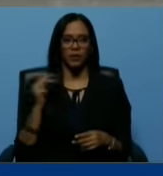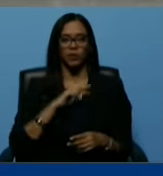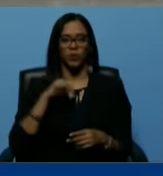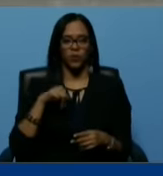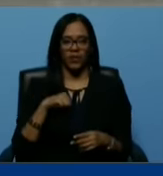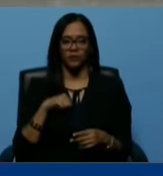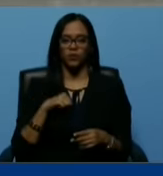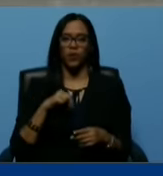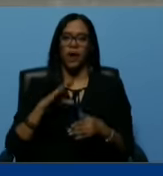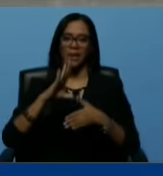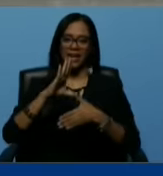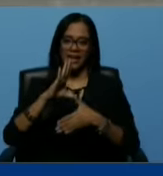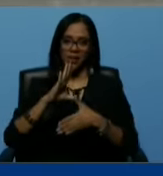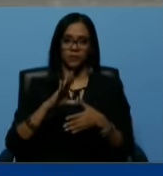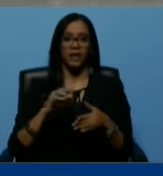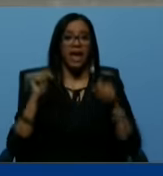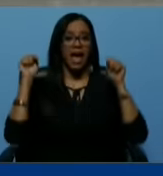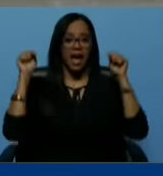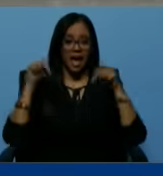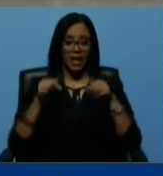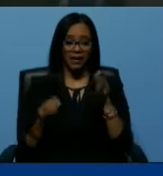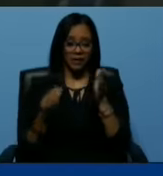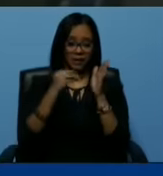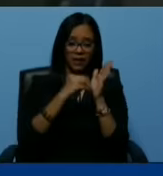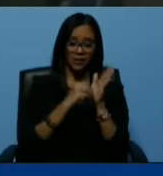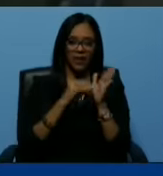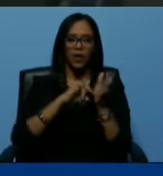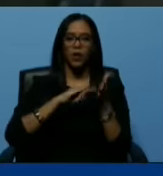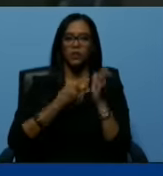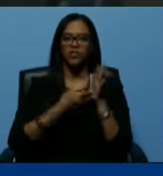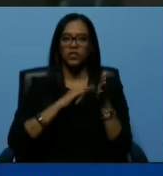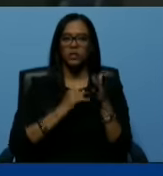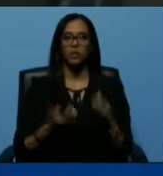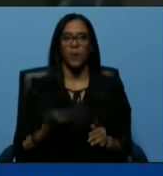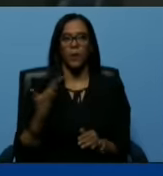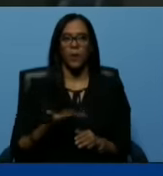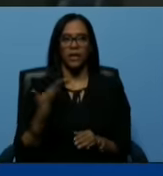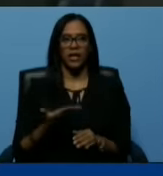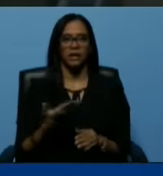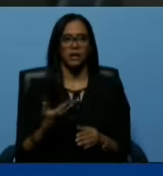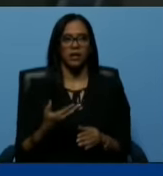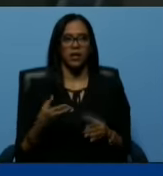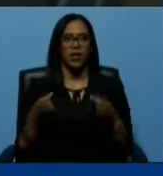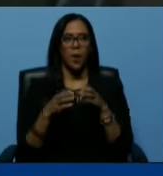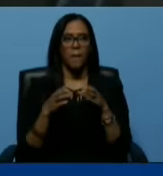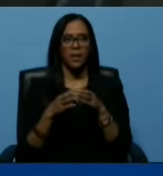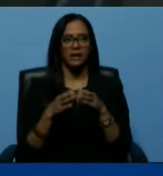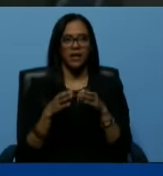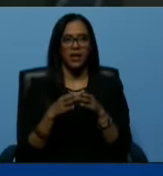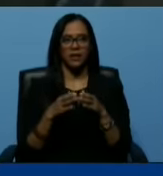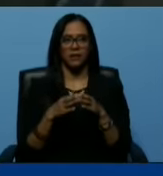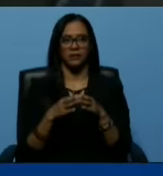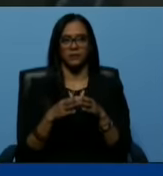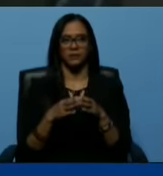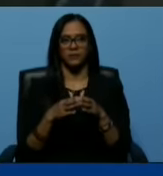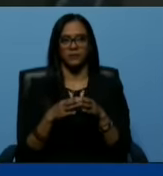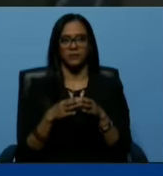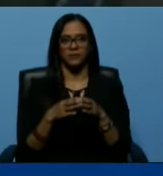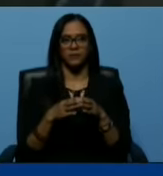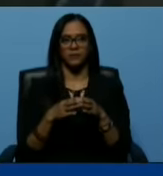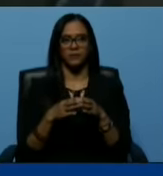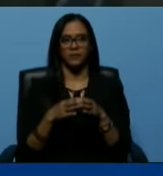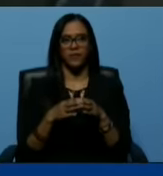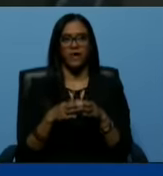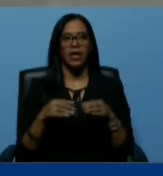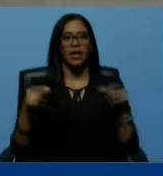americano. Así que aquí está el concepto vital, compañeros, compañeras